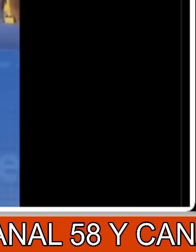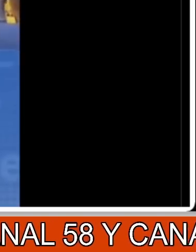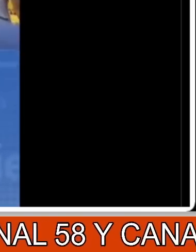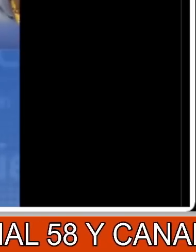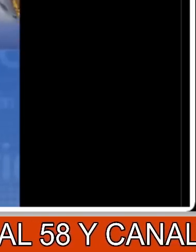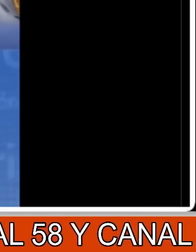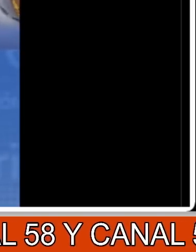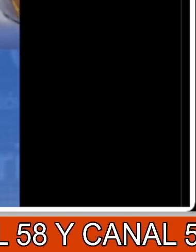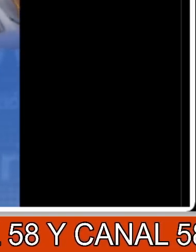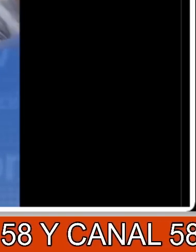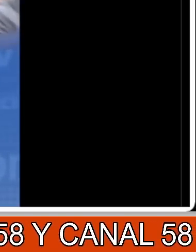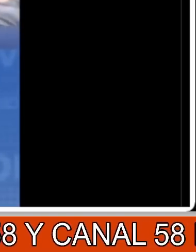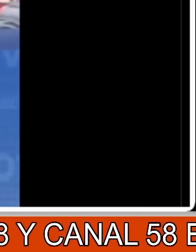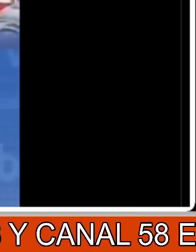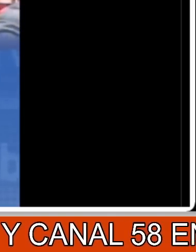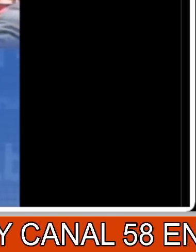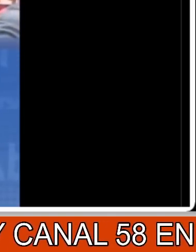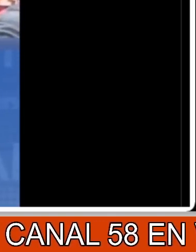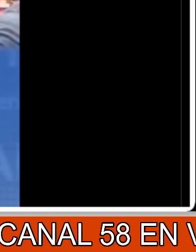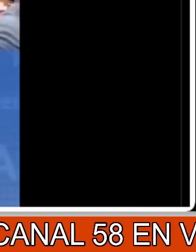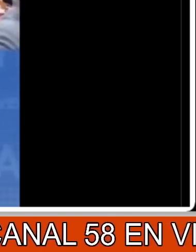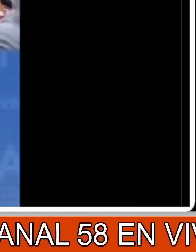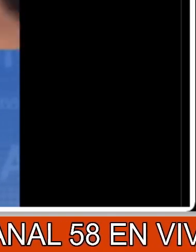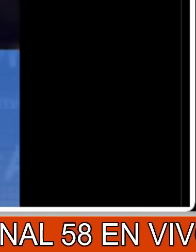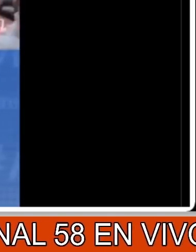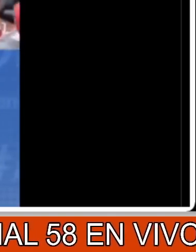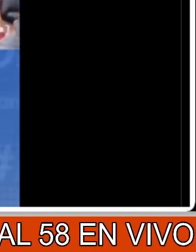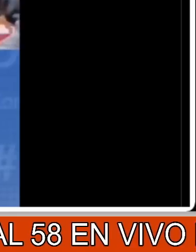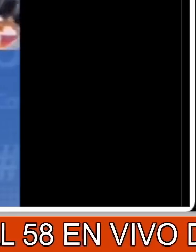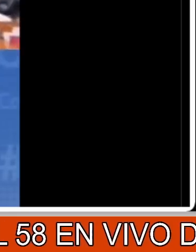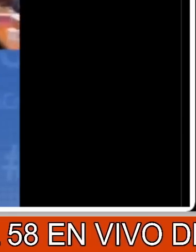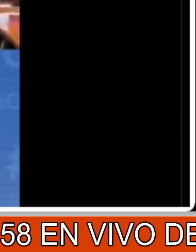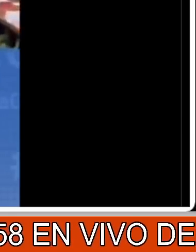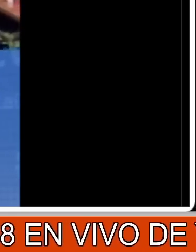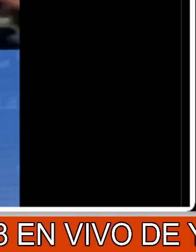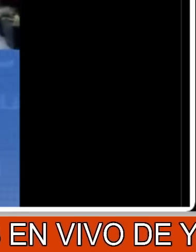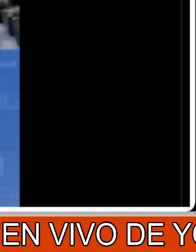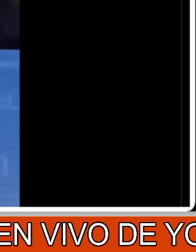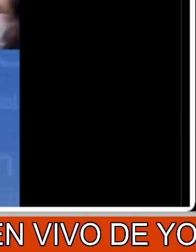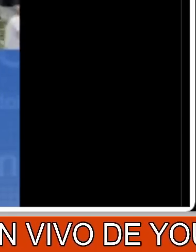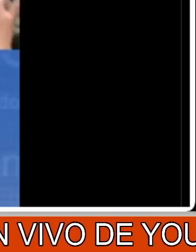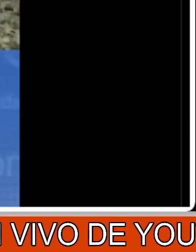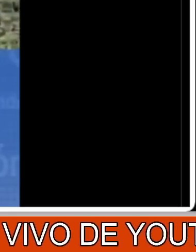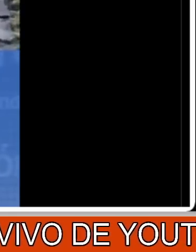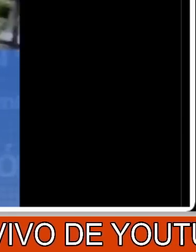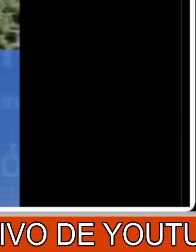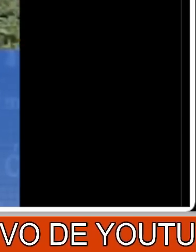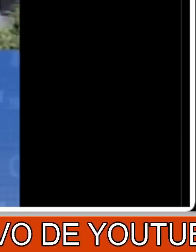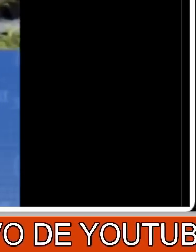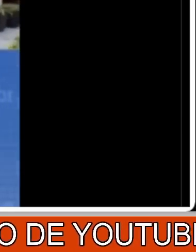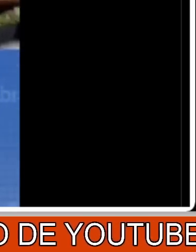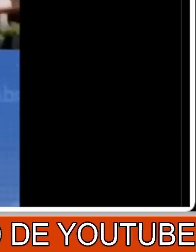dijo muy claro a la cara que es una victoria pírrica la que han logrado porque el puesto de Edmundo